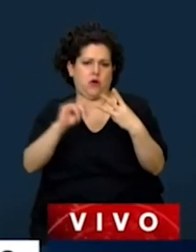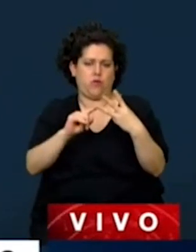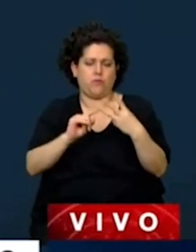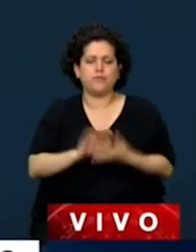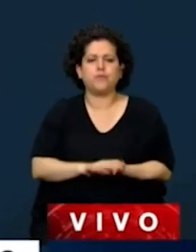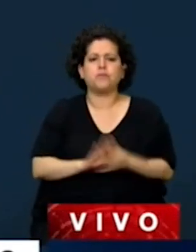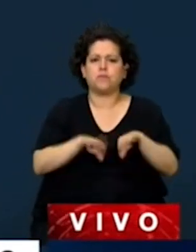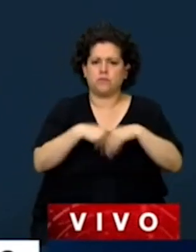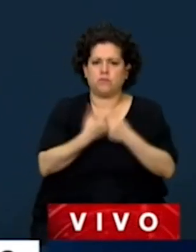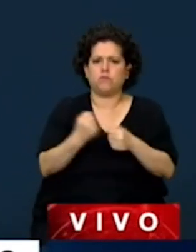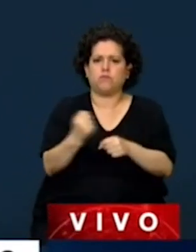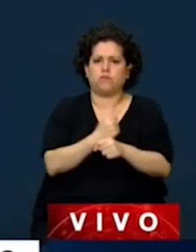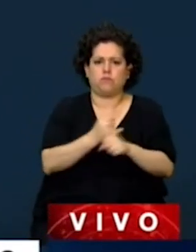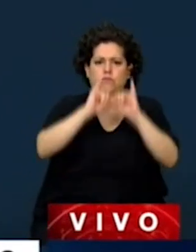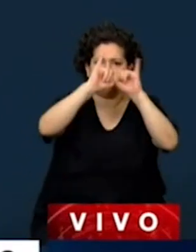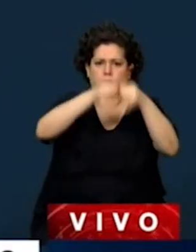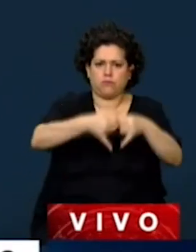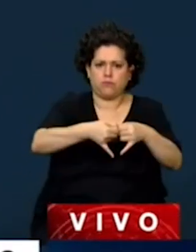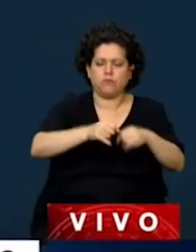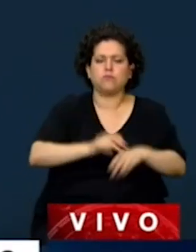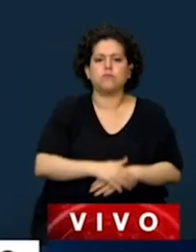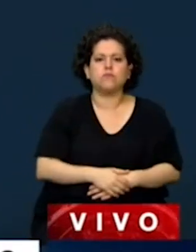resulta afirmativa